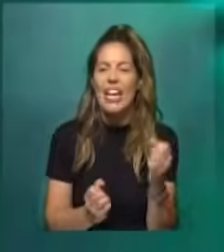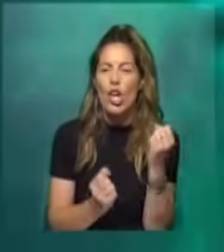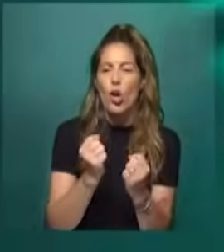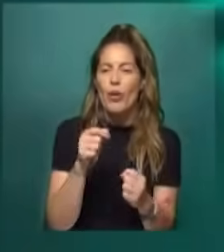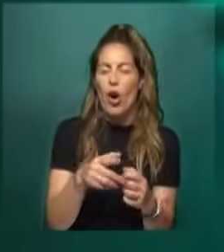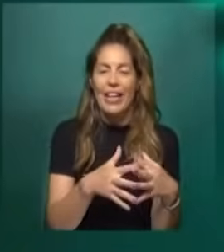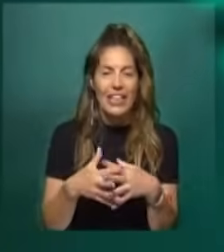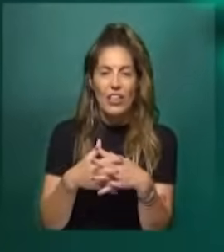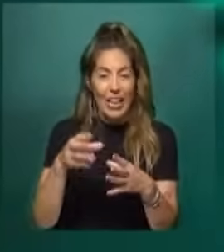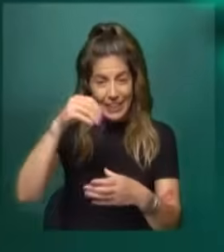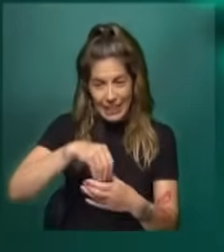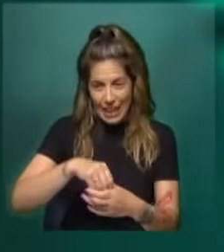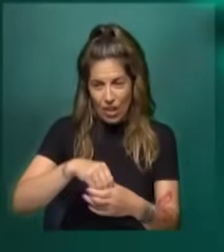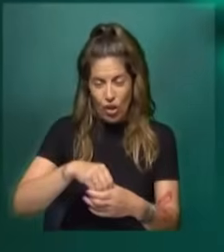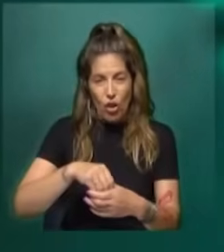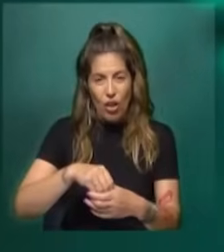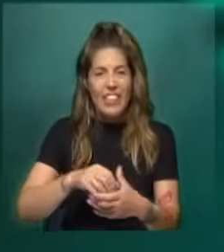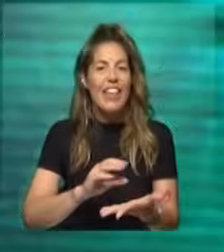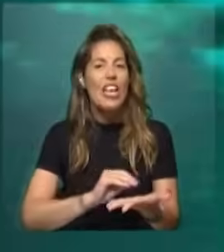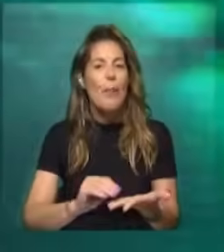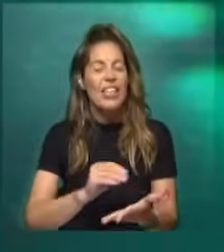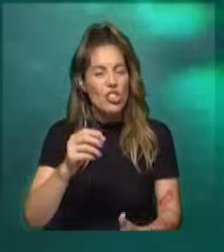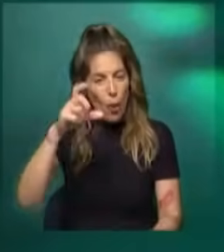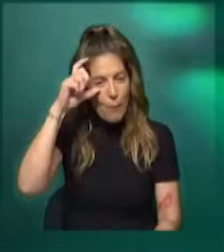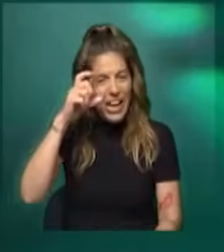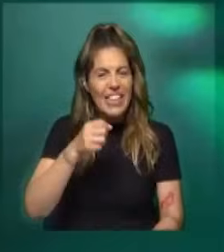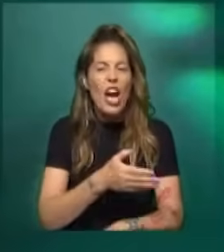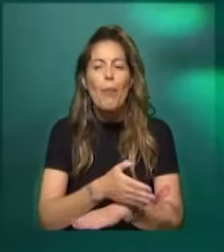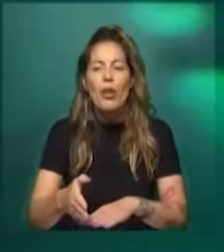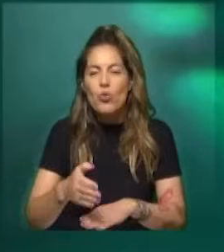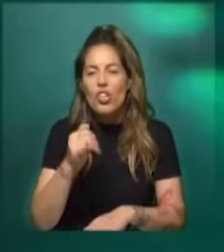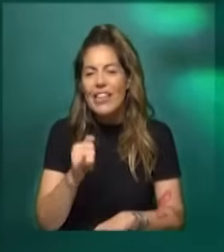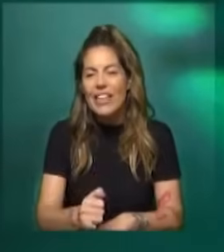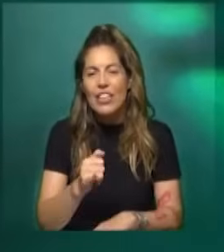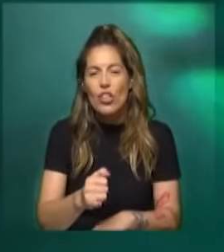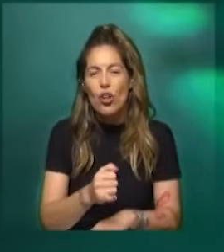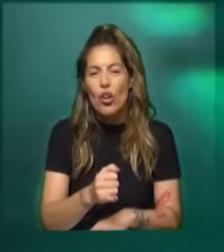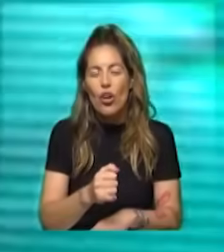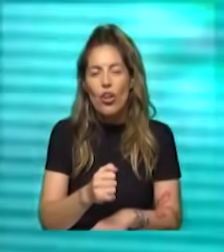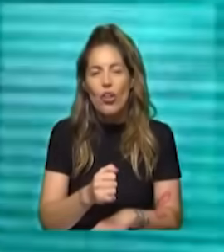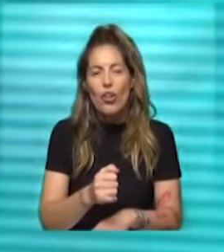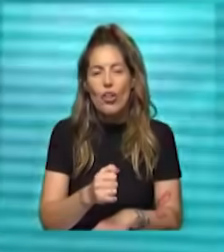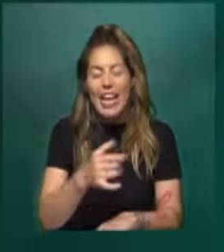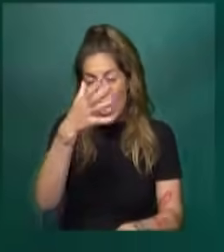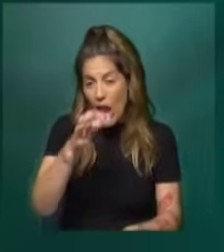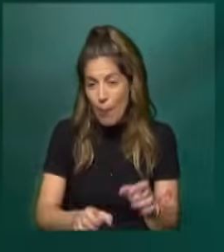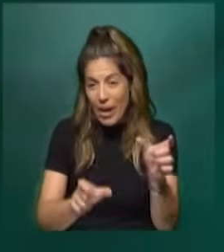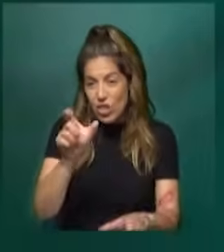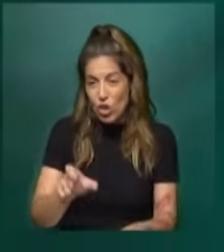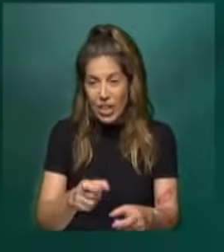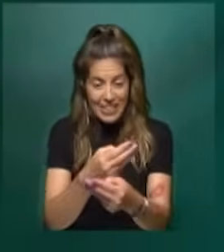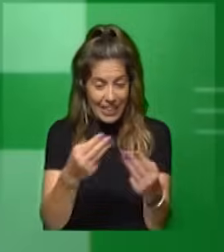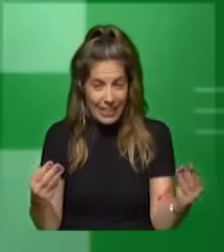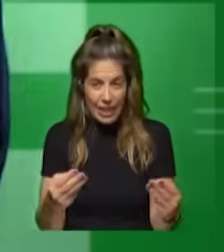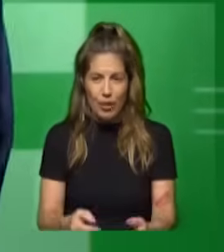Unidos, interno naturalmente, de la administración Biden? ¿Qué repercusiones está teniendo en la población en general?